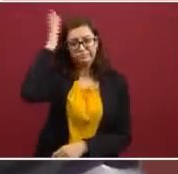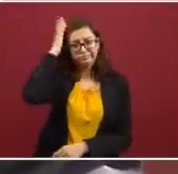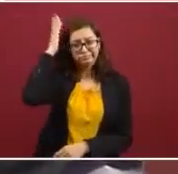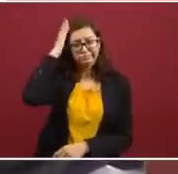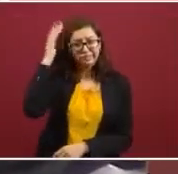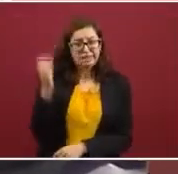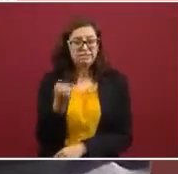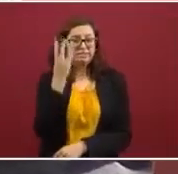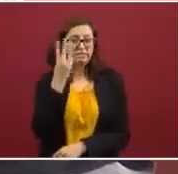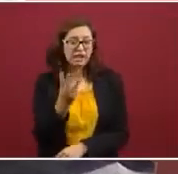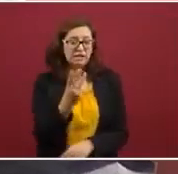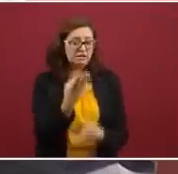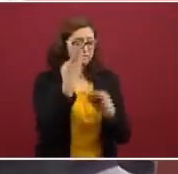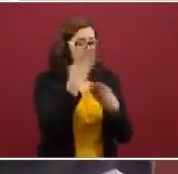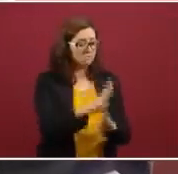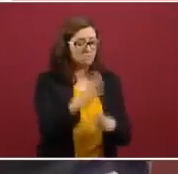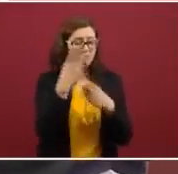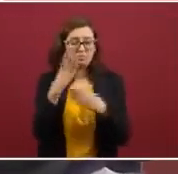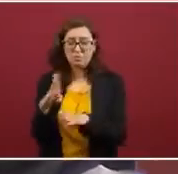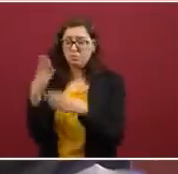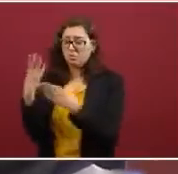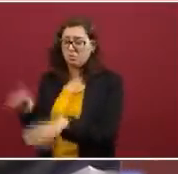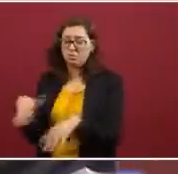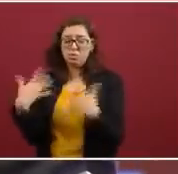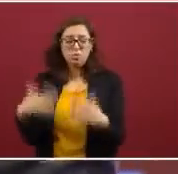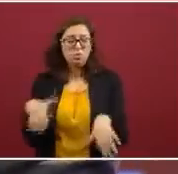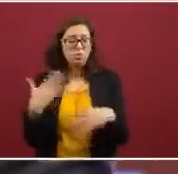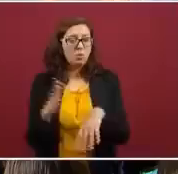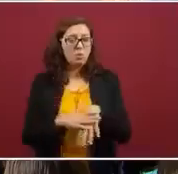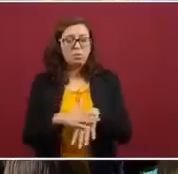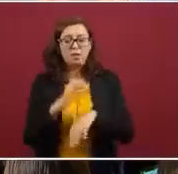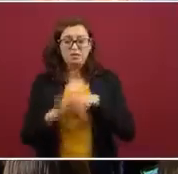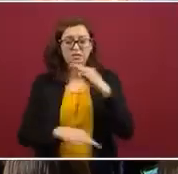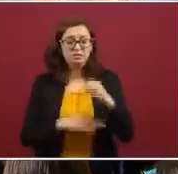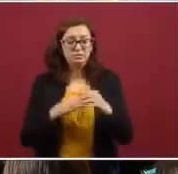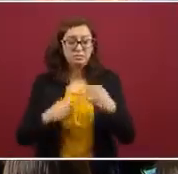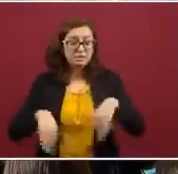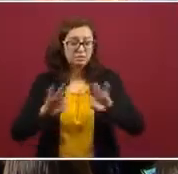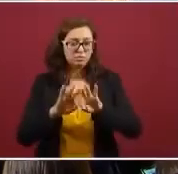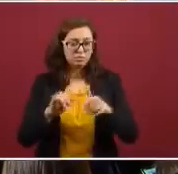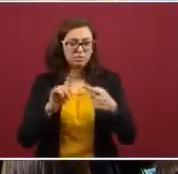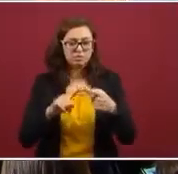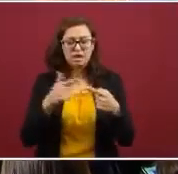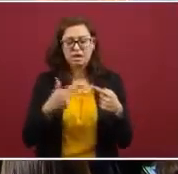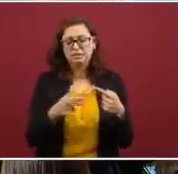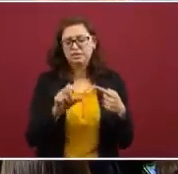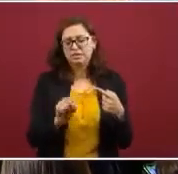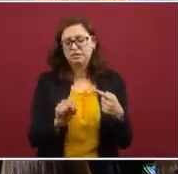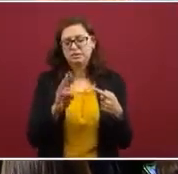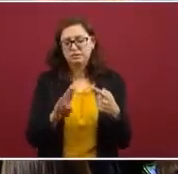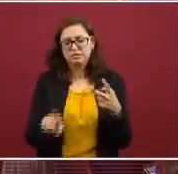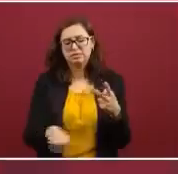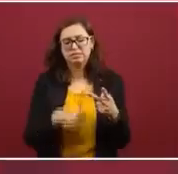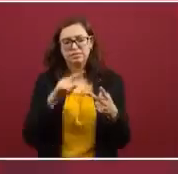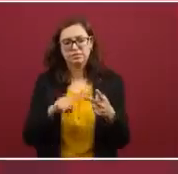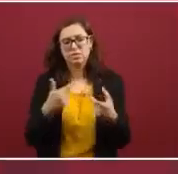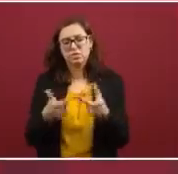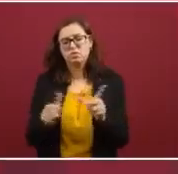las instituciones financieras más importantes a nivel global: HSBC, JP